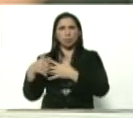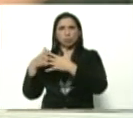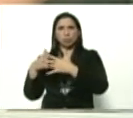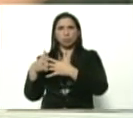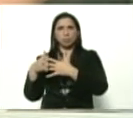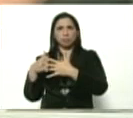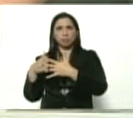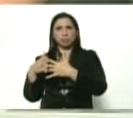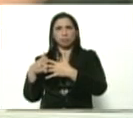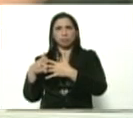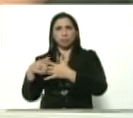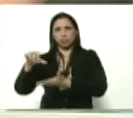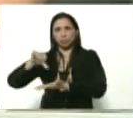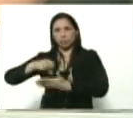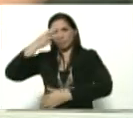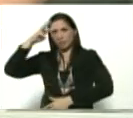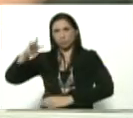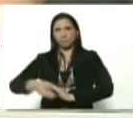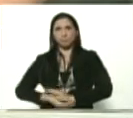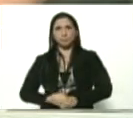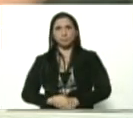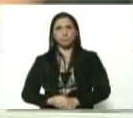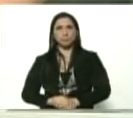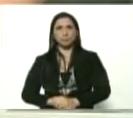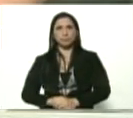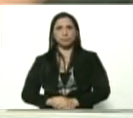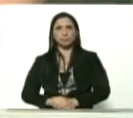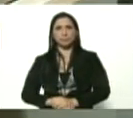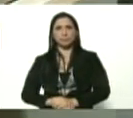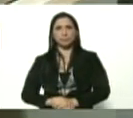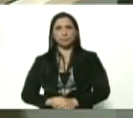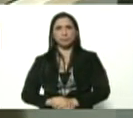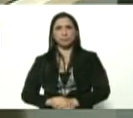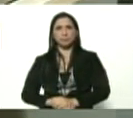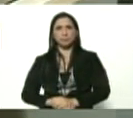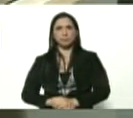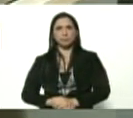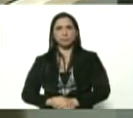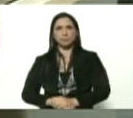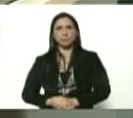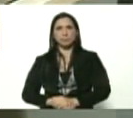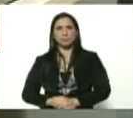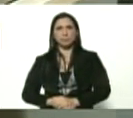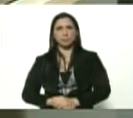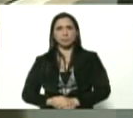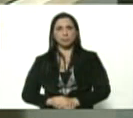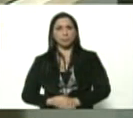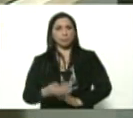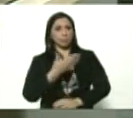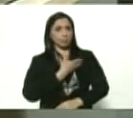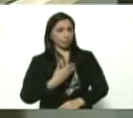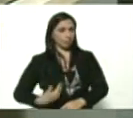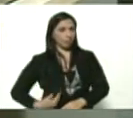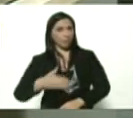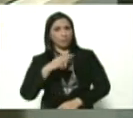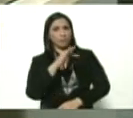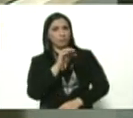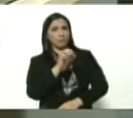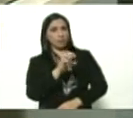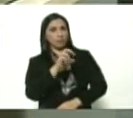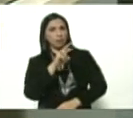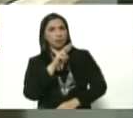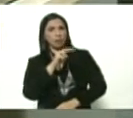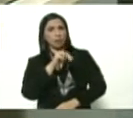Ciudad de México. Señor presidente, soy Fernando González da Silva de la